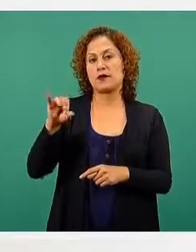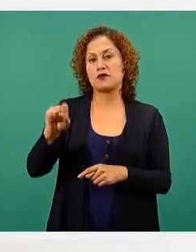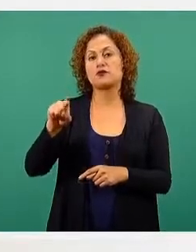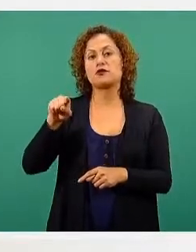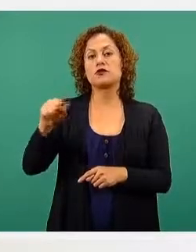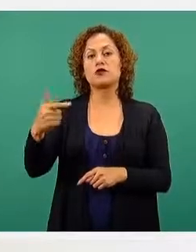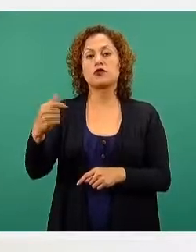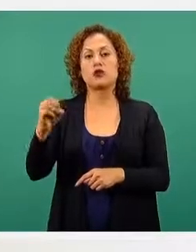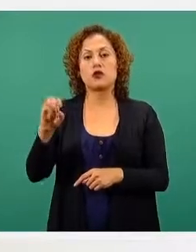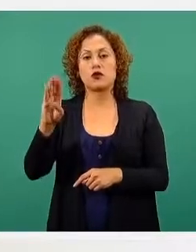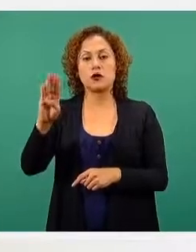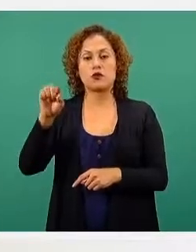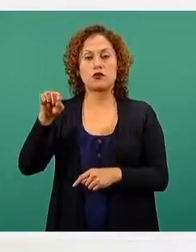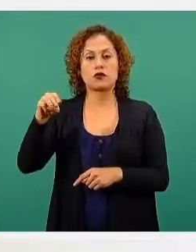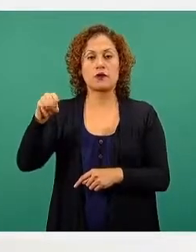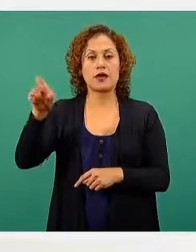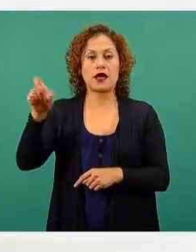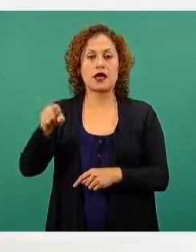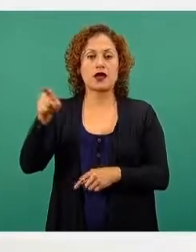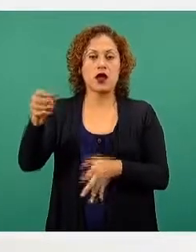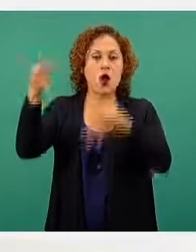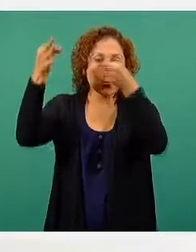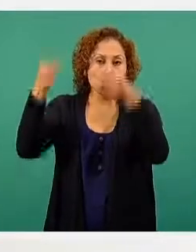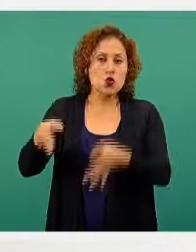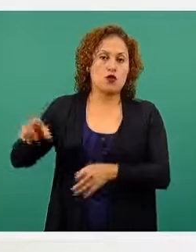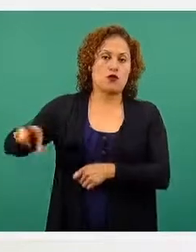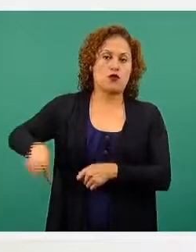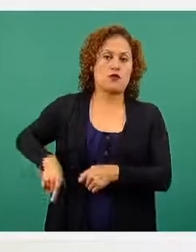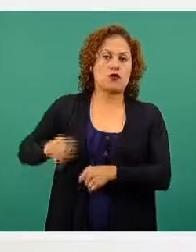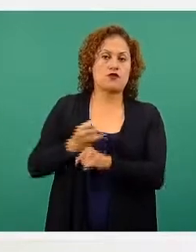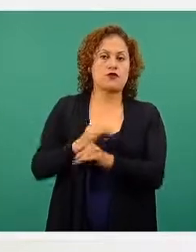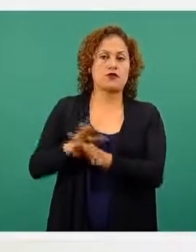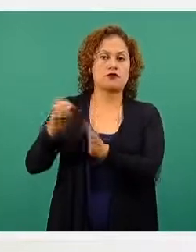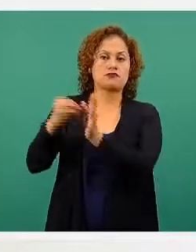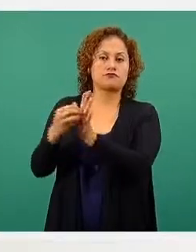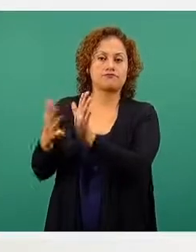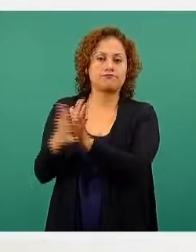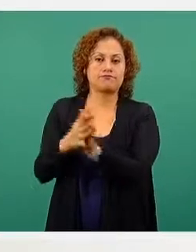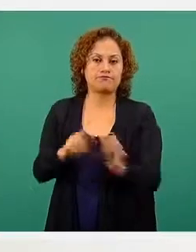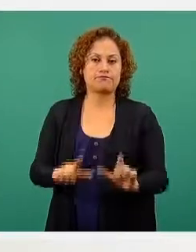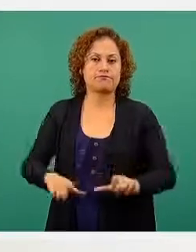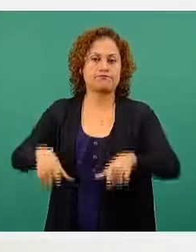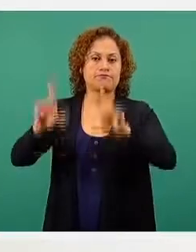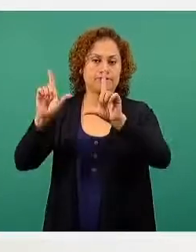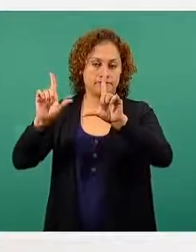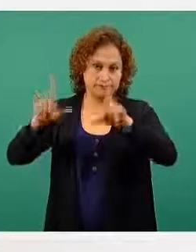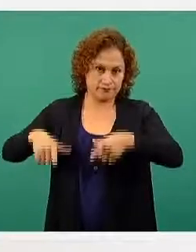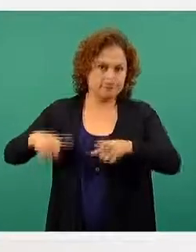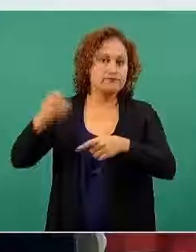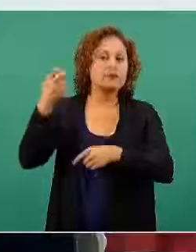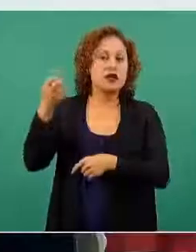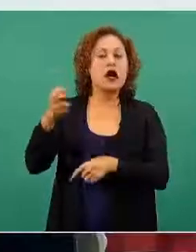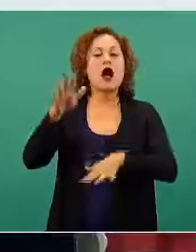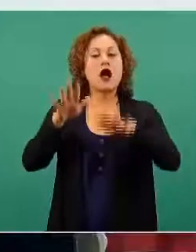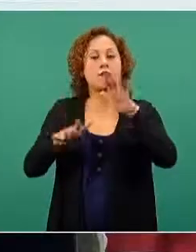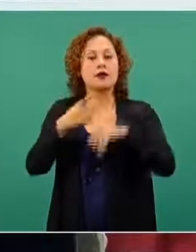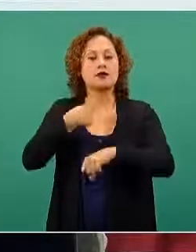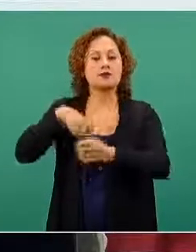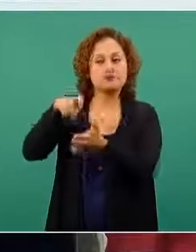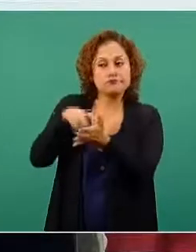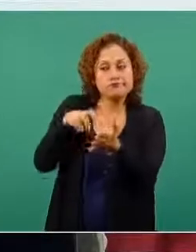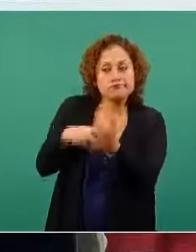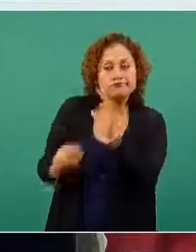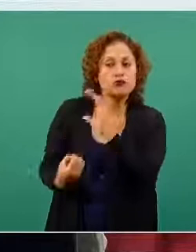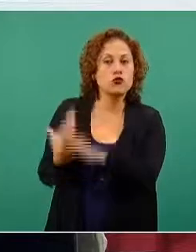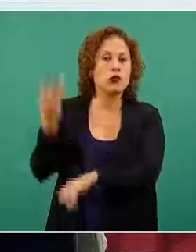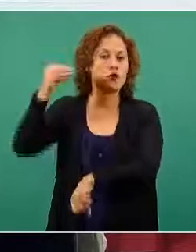coronavirus.gov.mx, el portal único del gobierno donde tenemos toda la información. De cuando en cuando hacemos modificaciones a nuestro informe técnico